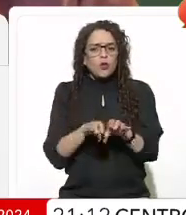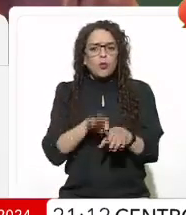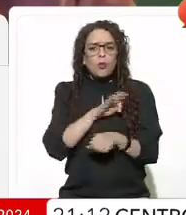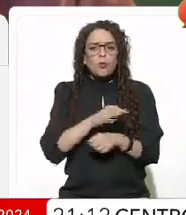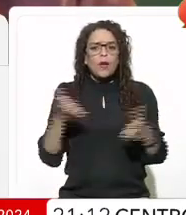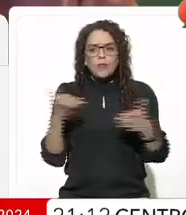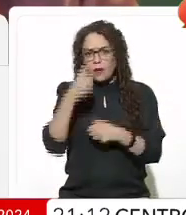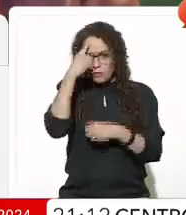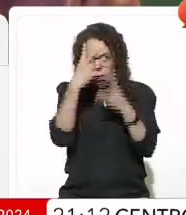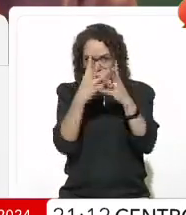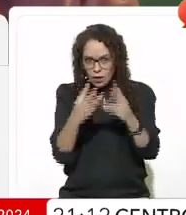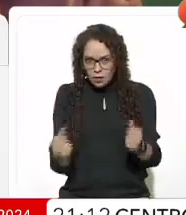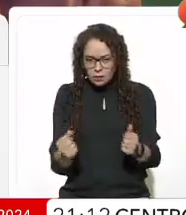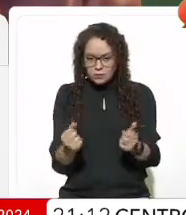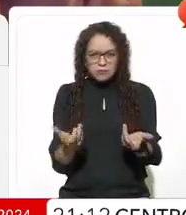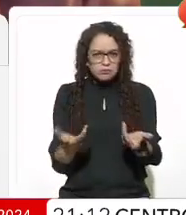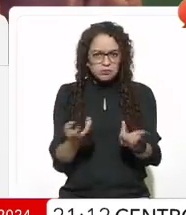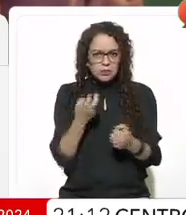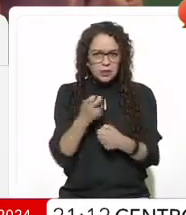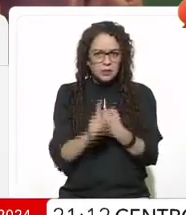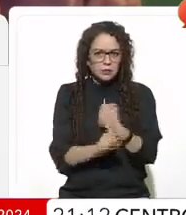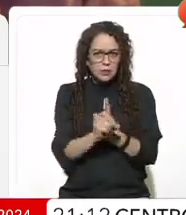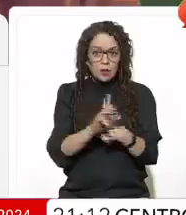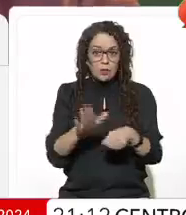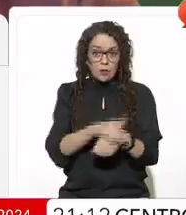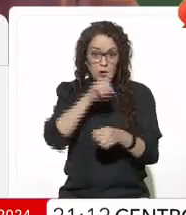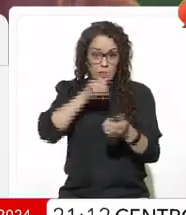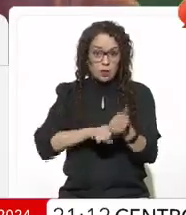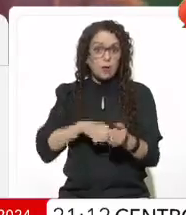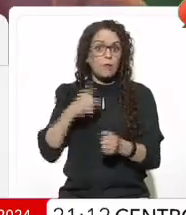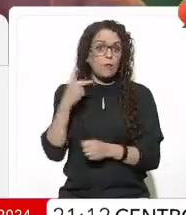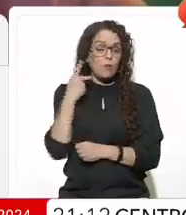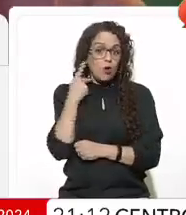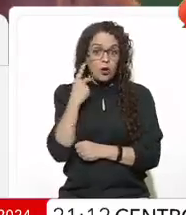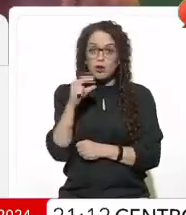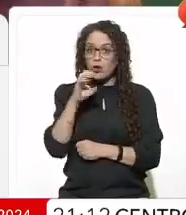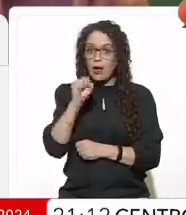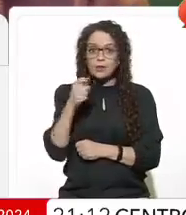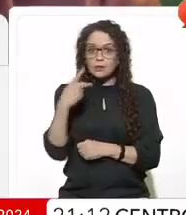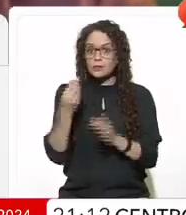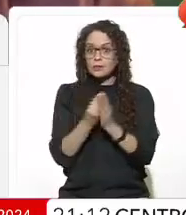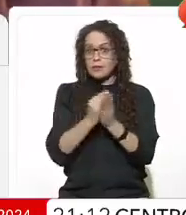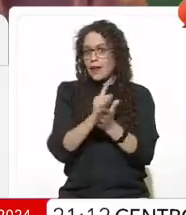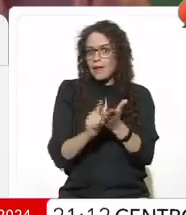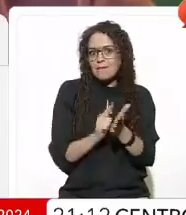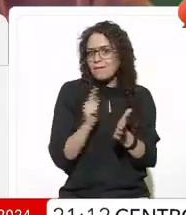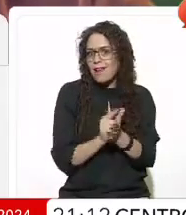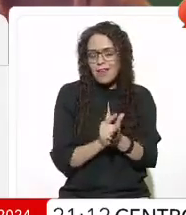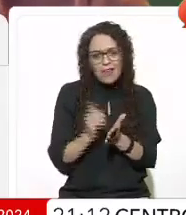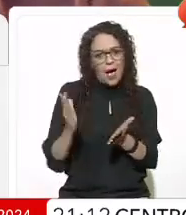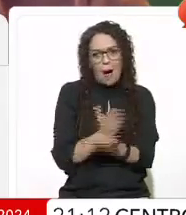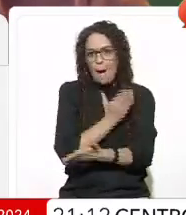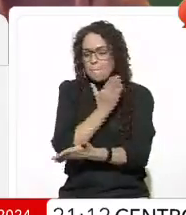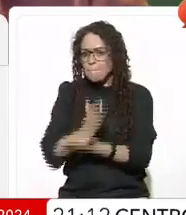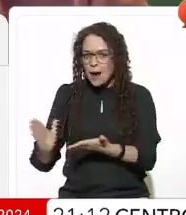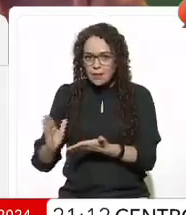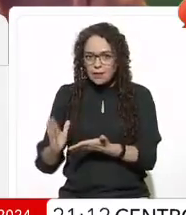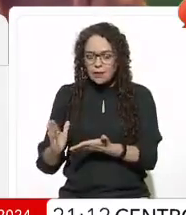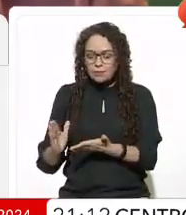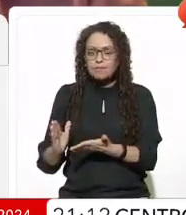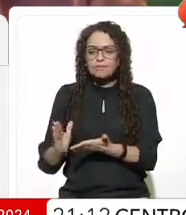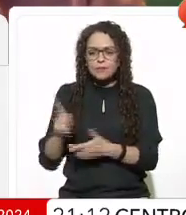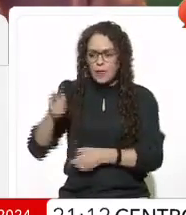como bien mencionas, pues un tema más bien político, no tanto legal? ¿Qué salida hay si esta Corte o